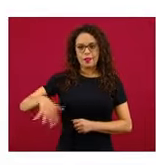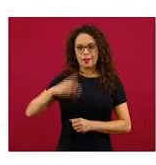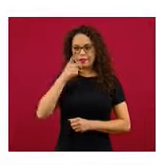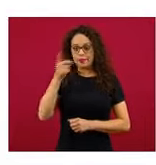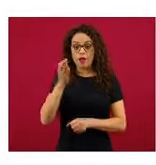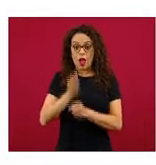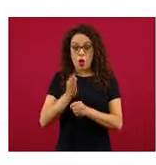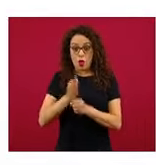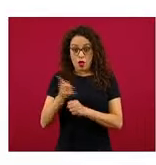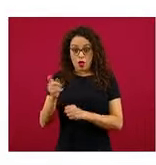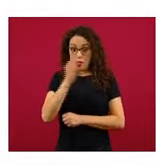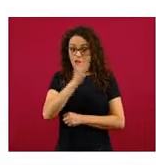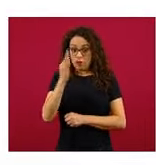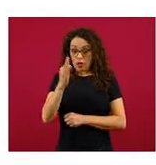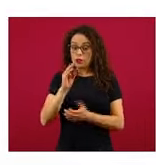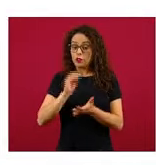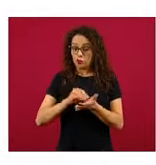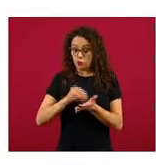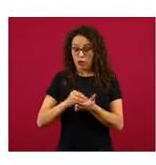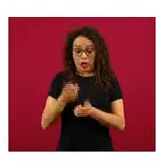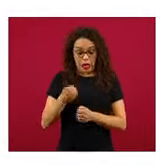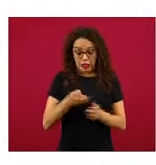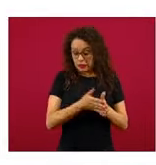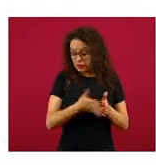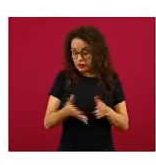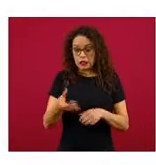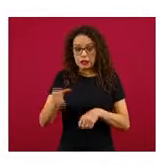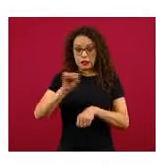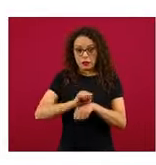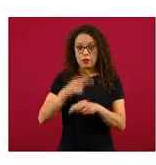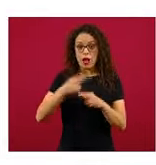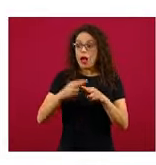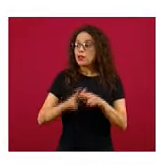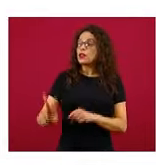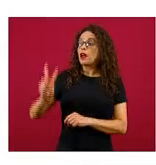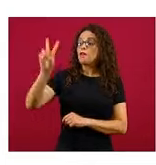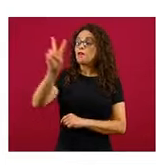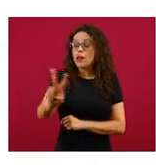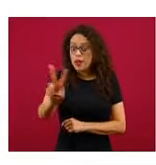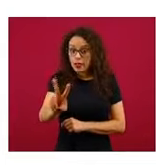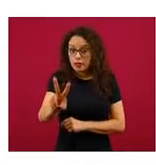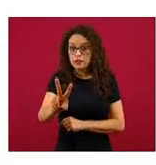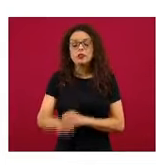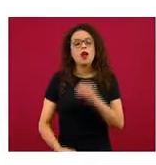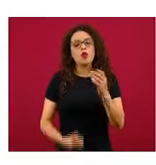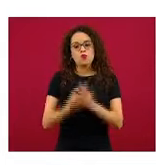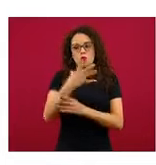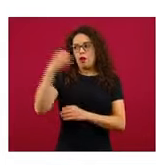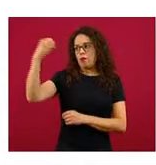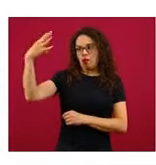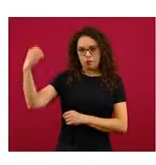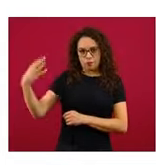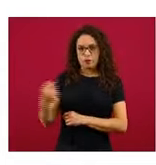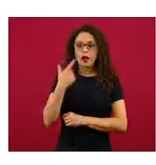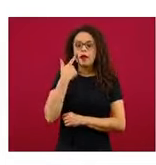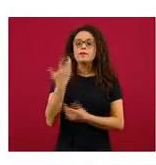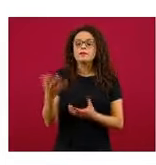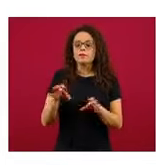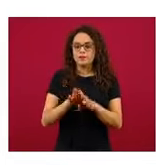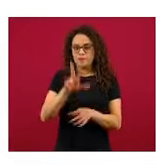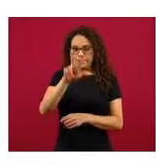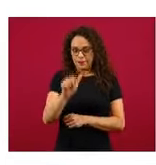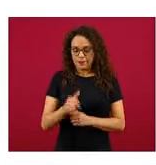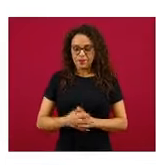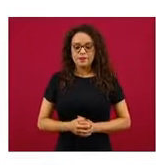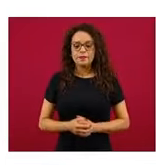vigente y que estará vigente todavía durante toda esta semana. El día viernes estaremos presentando la actualización y siempre en este marco hacer el llamado